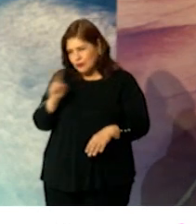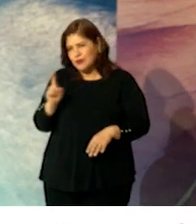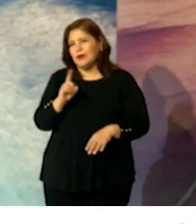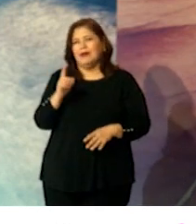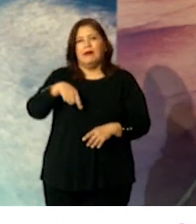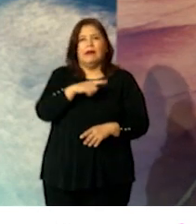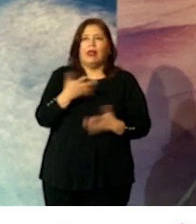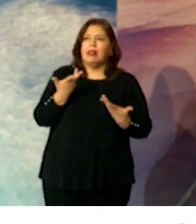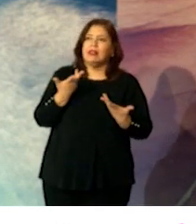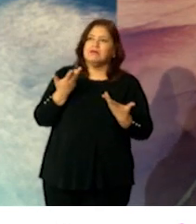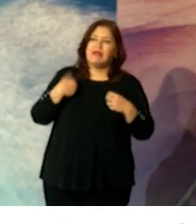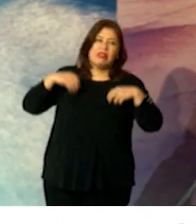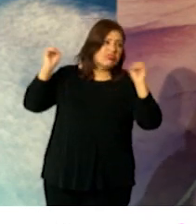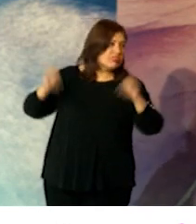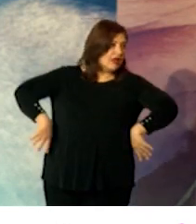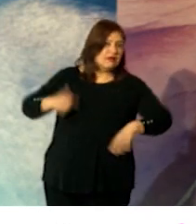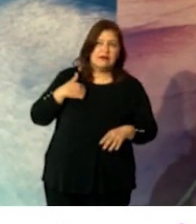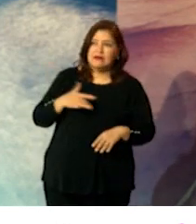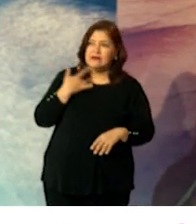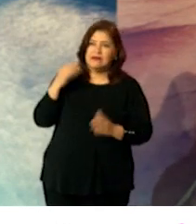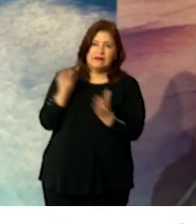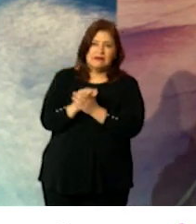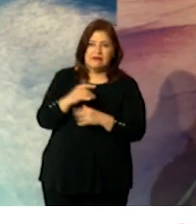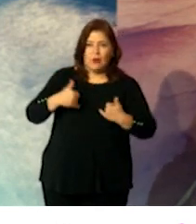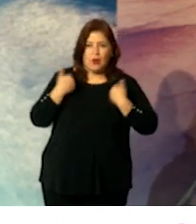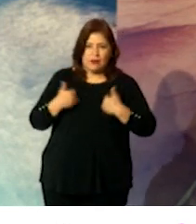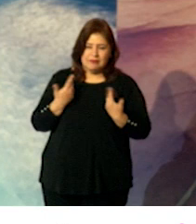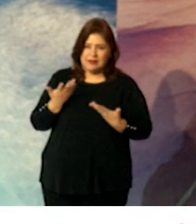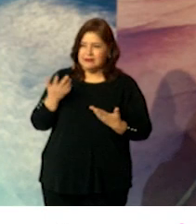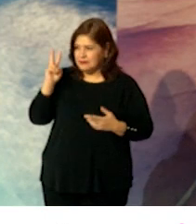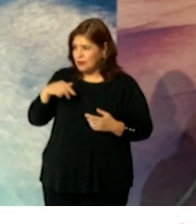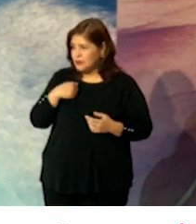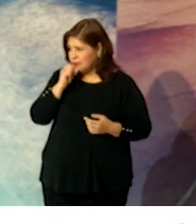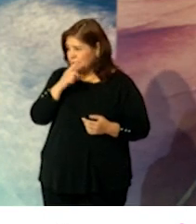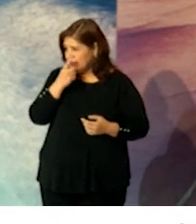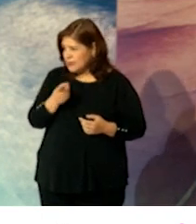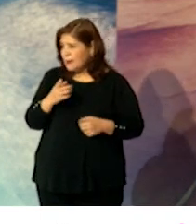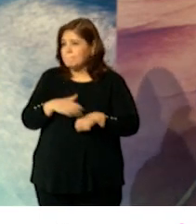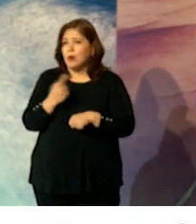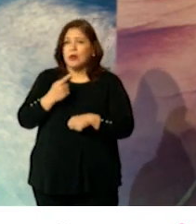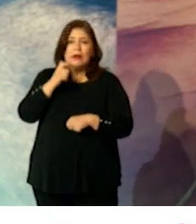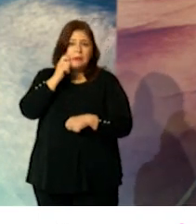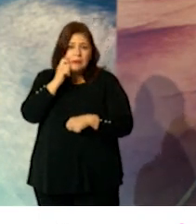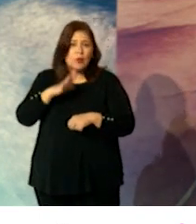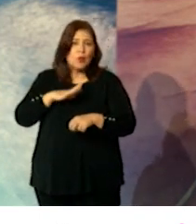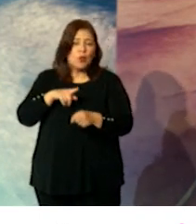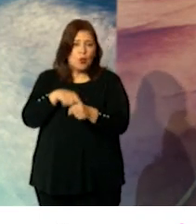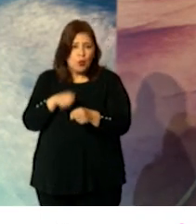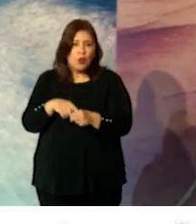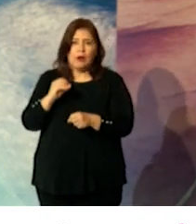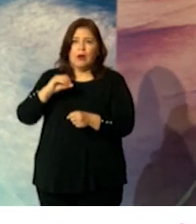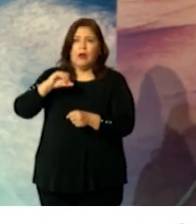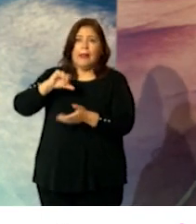desanima a las juventudes, de que no nos tomen en cuenta por muchas razones. Incluso también, lo voy a decir aquí, por el color de piel, por la